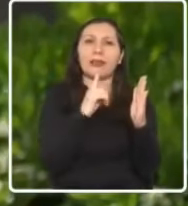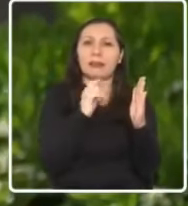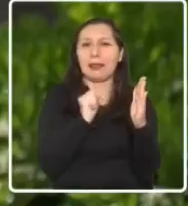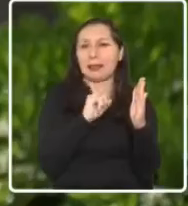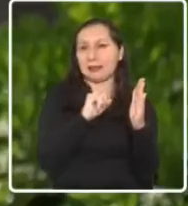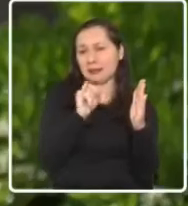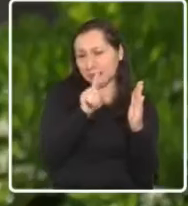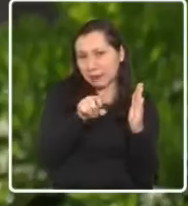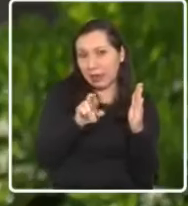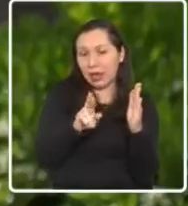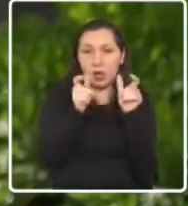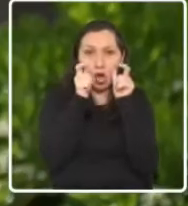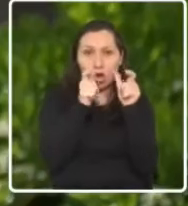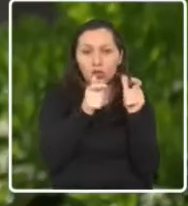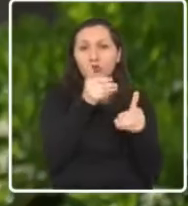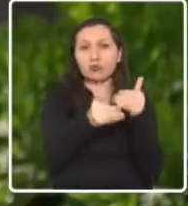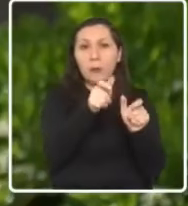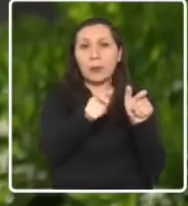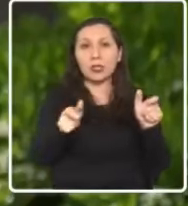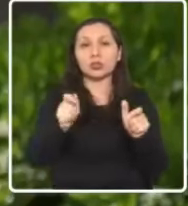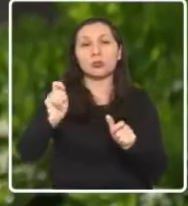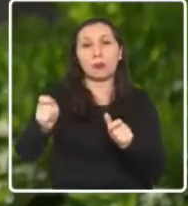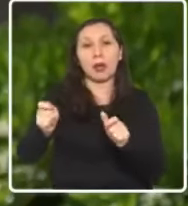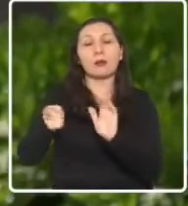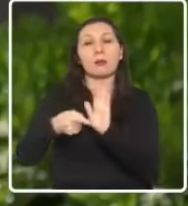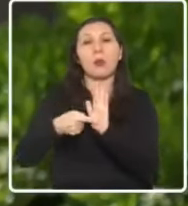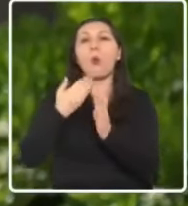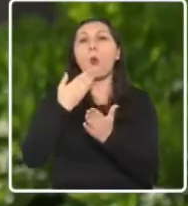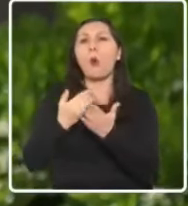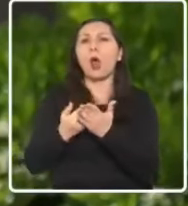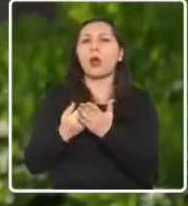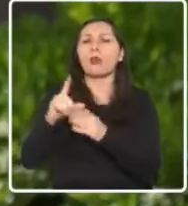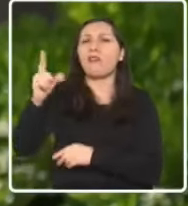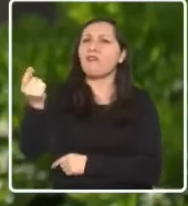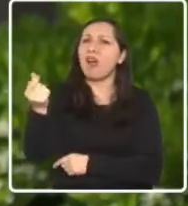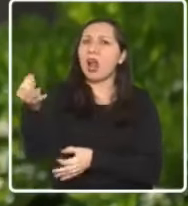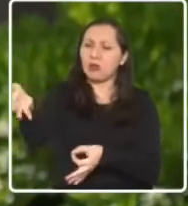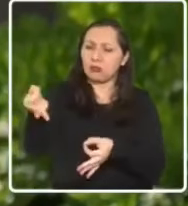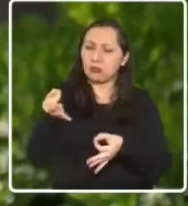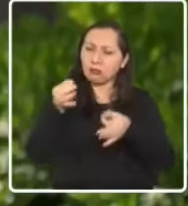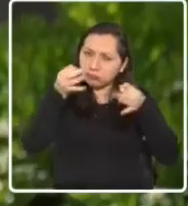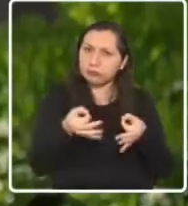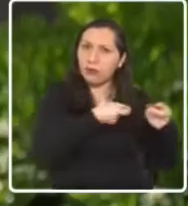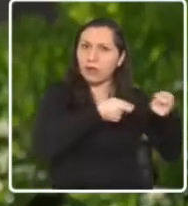incluyendo la posibilidad de fiscalizar y tasar las operaciones de los contribuyentes cuando se realizan a valores notoriamente inferiores a los valores de